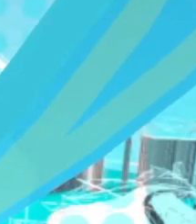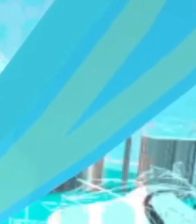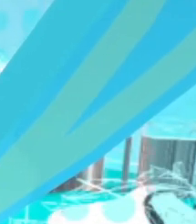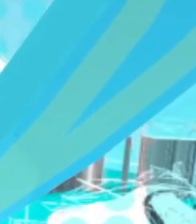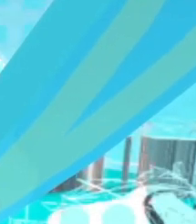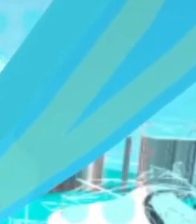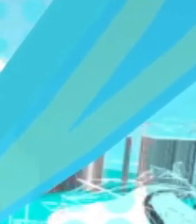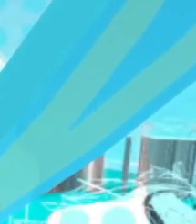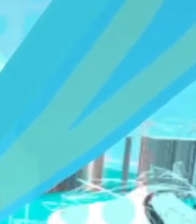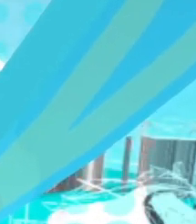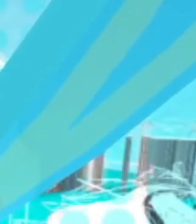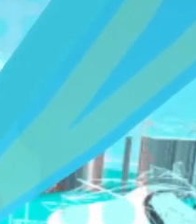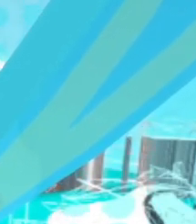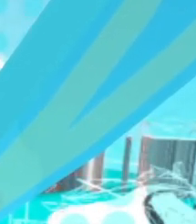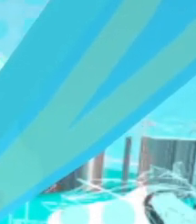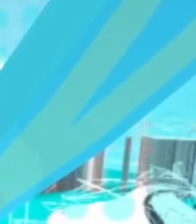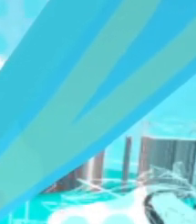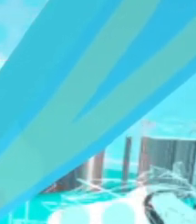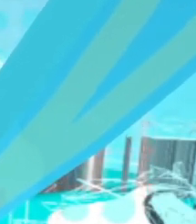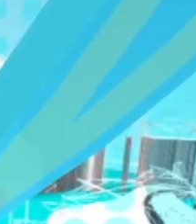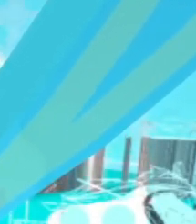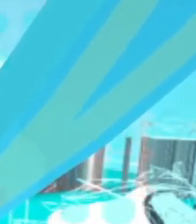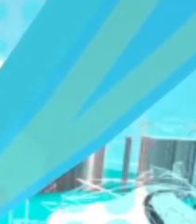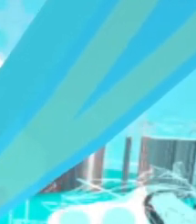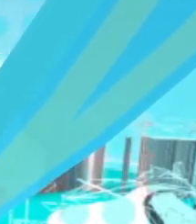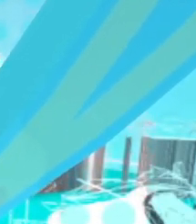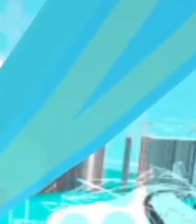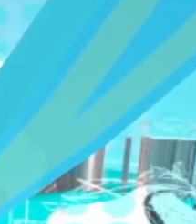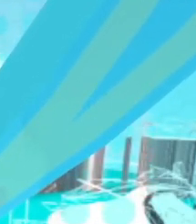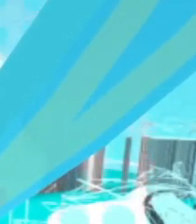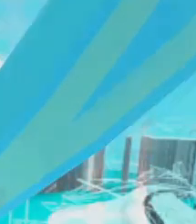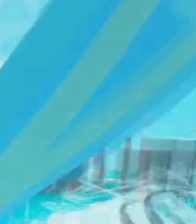614 colones con 26 centavos.